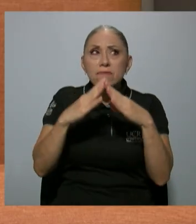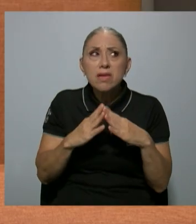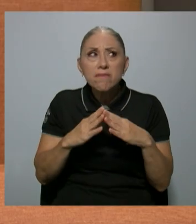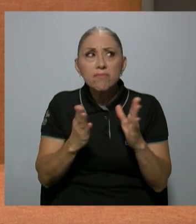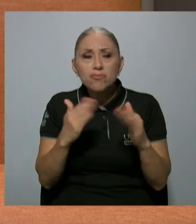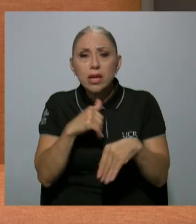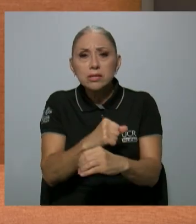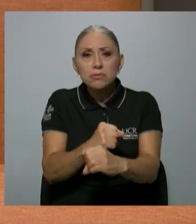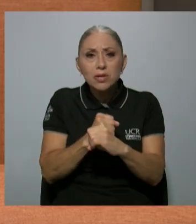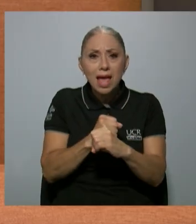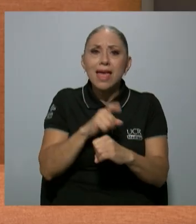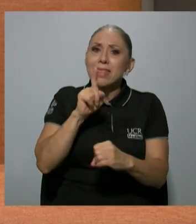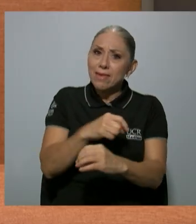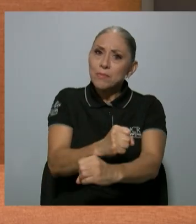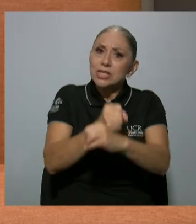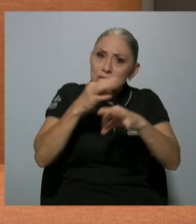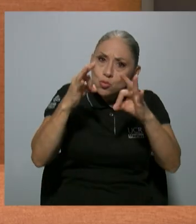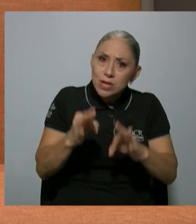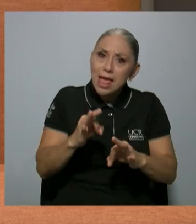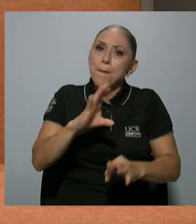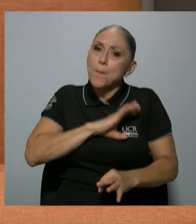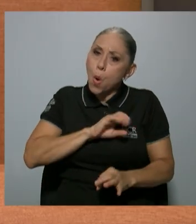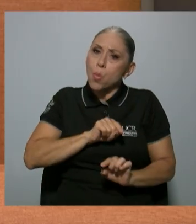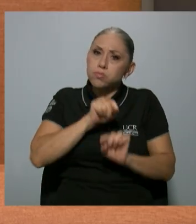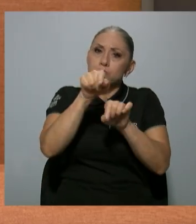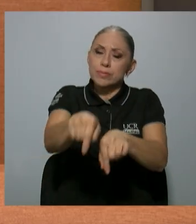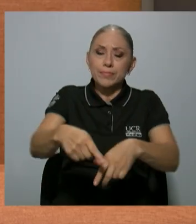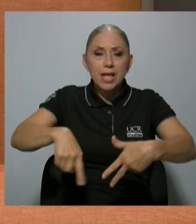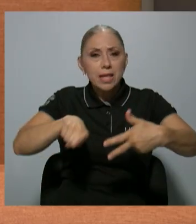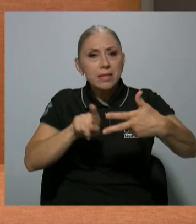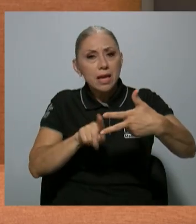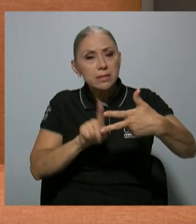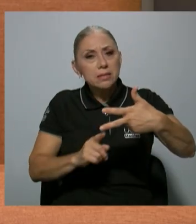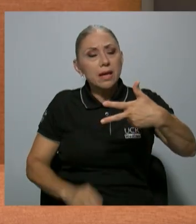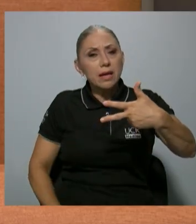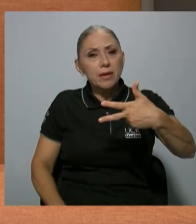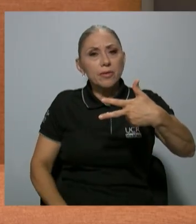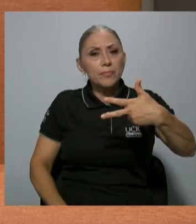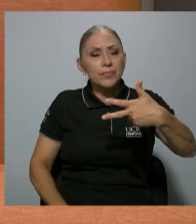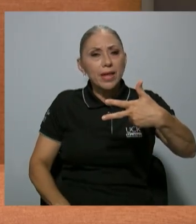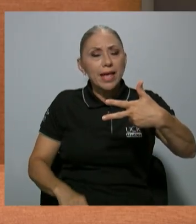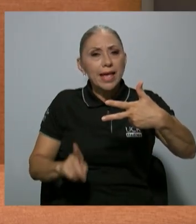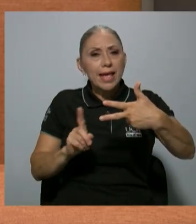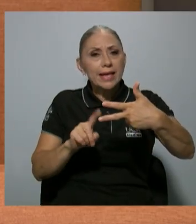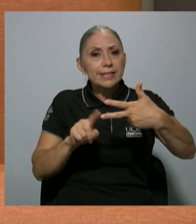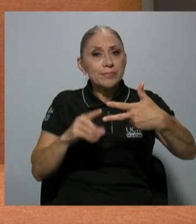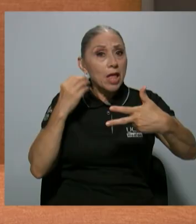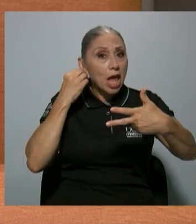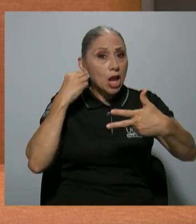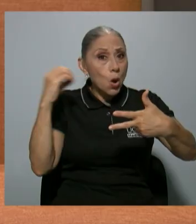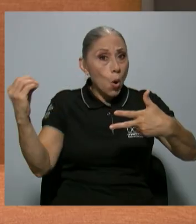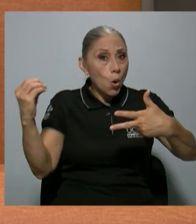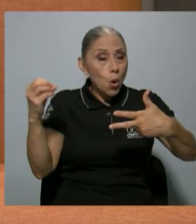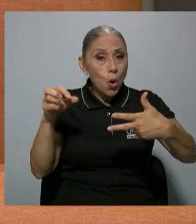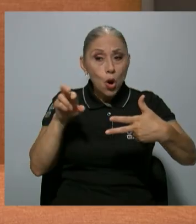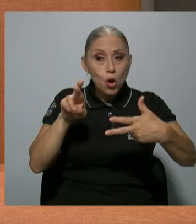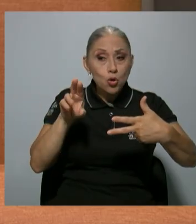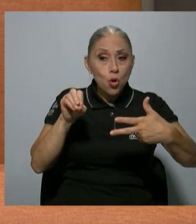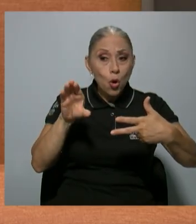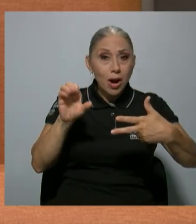que garantizar presencia policial. Y el tercero es el oro que está en Rocadura. Eso